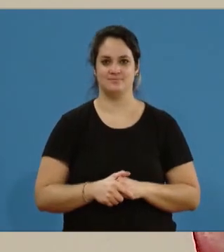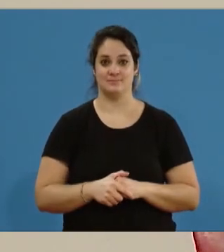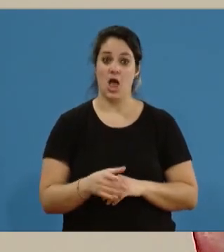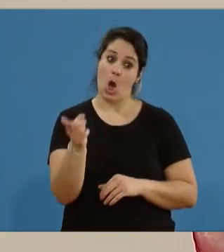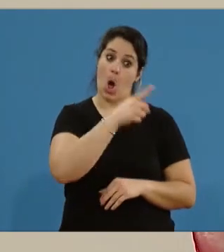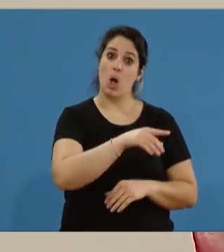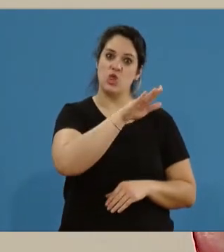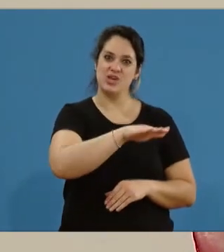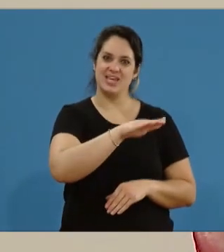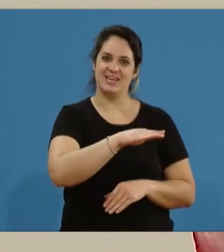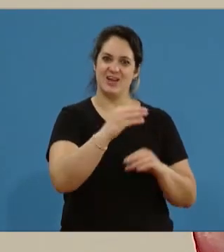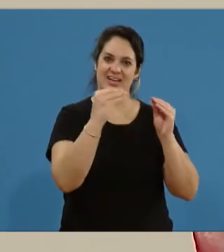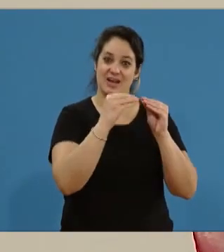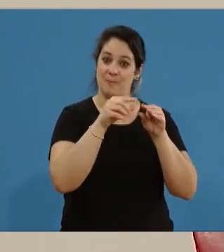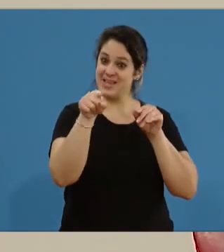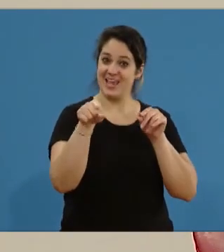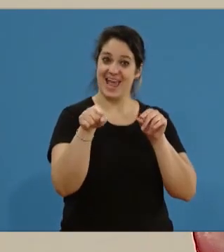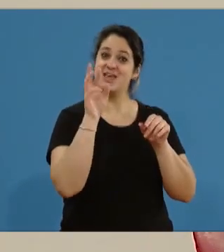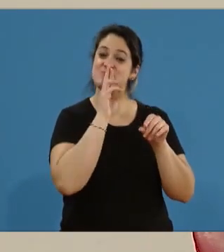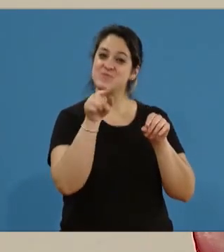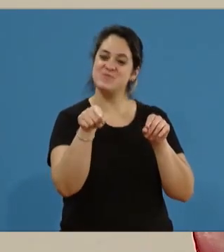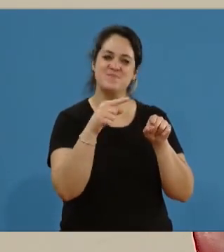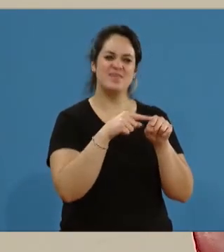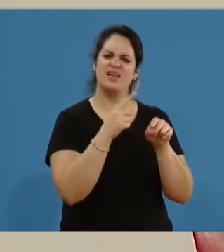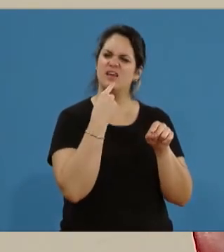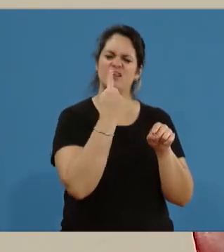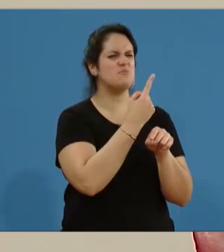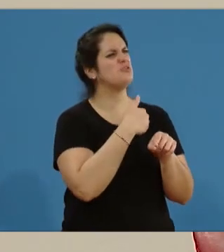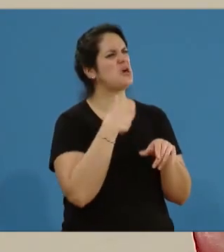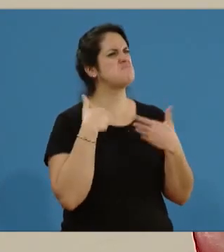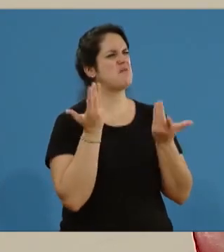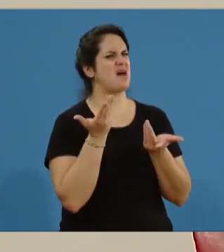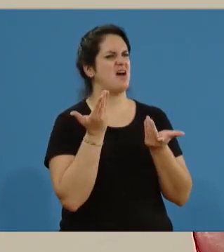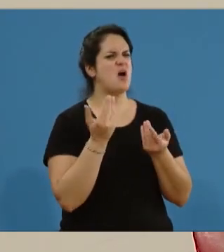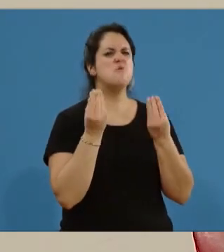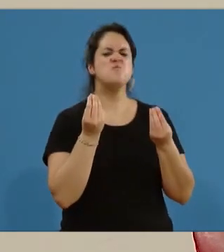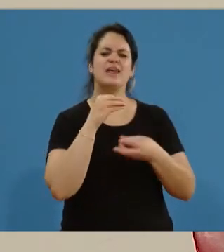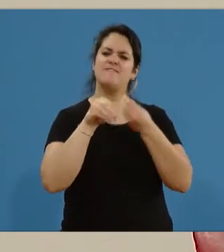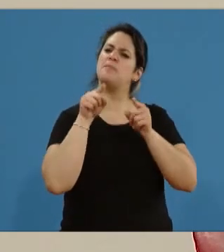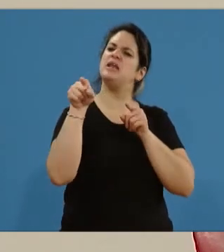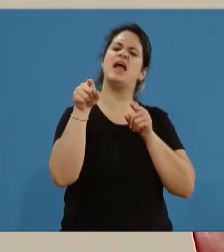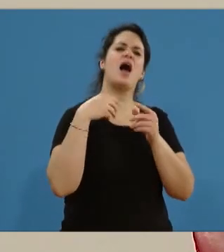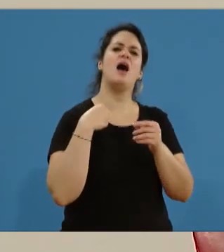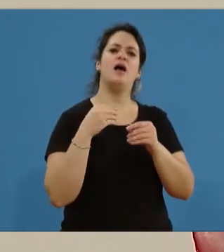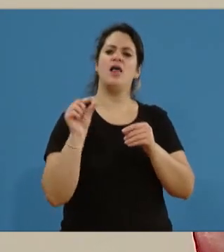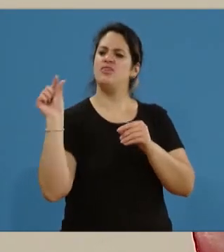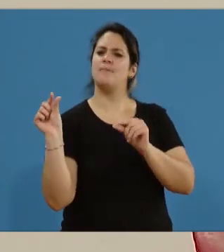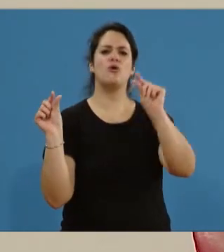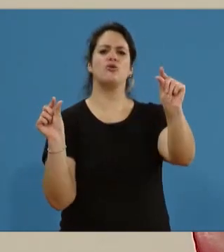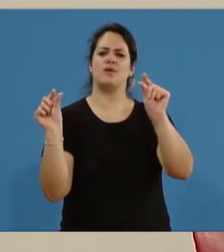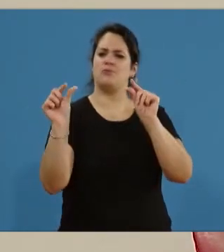Martín, que es uno de los compañeros de escuela, le preguntó a su mamá, ¿por qué esa familia se armó